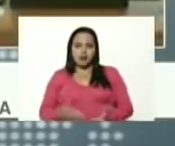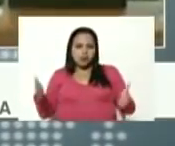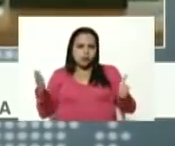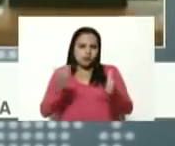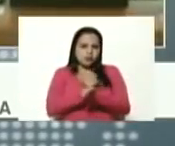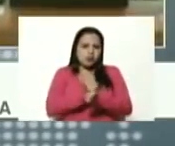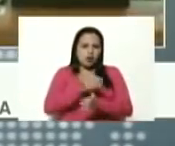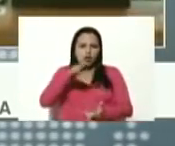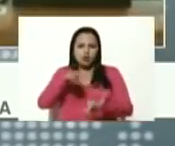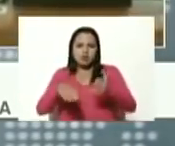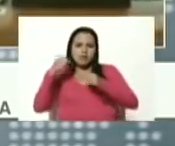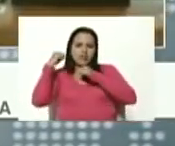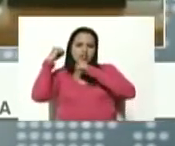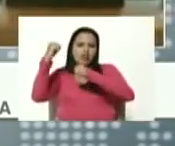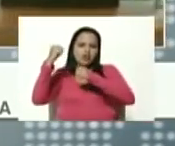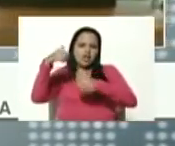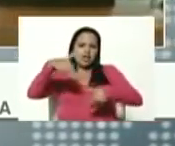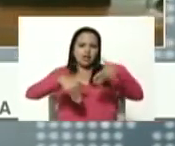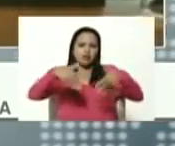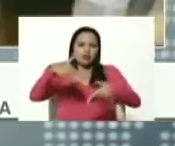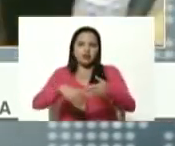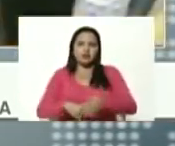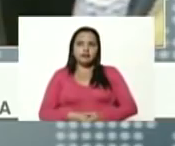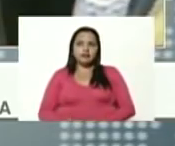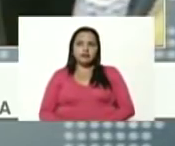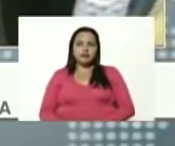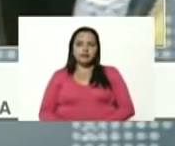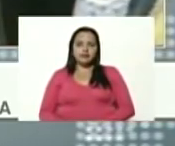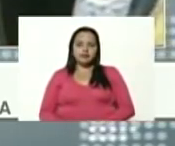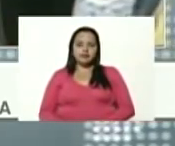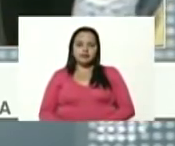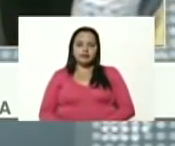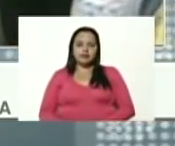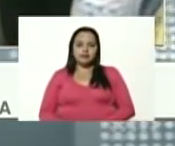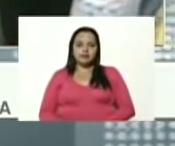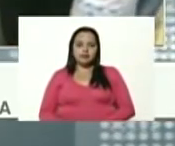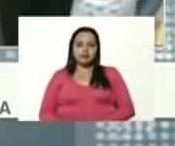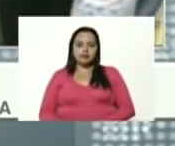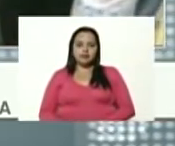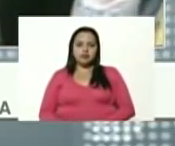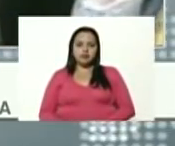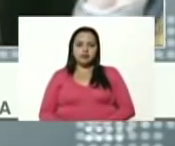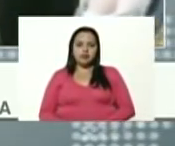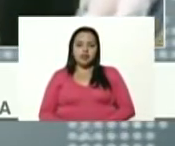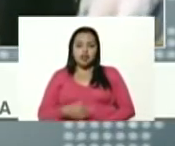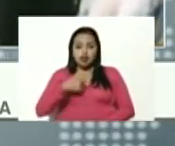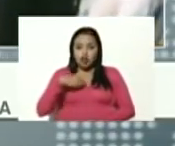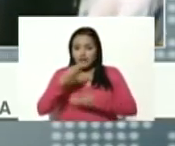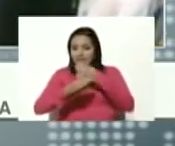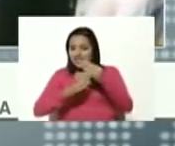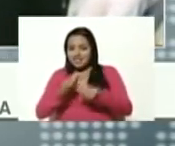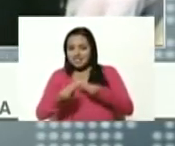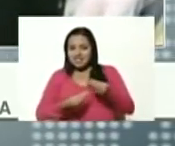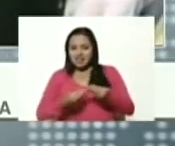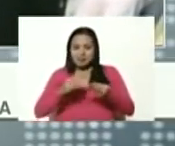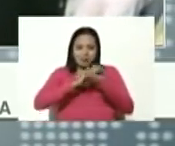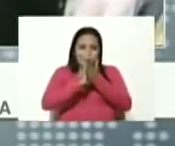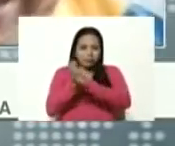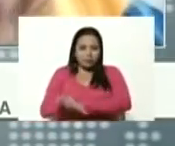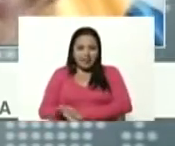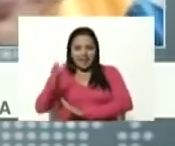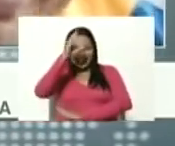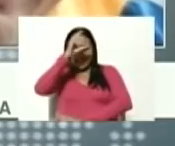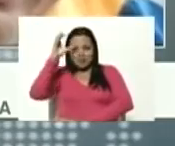fue su última victoria electoral. Si yo le di una revolcada a Enrique Capriles Radosky,